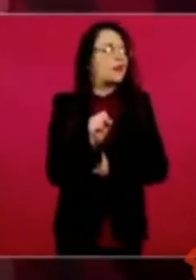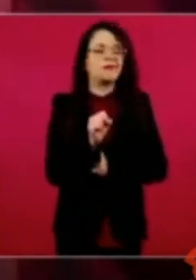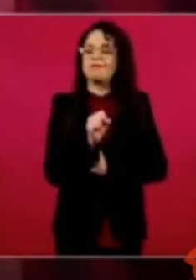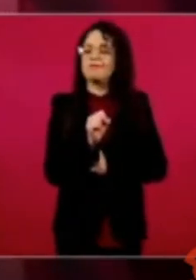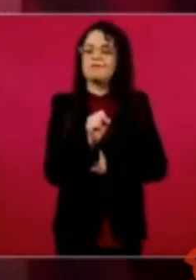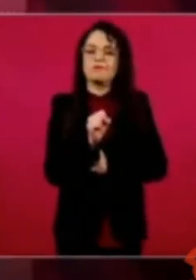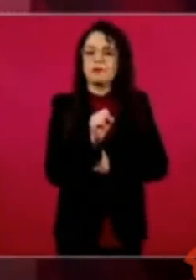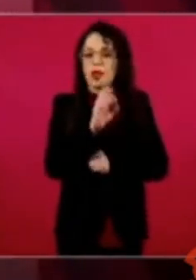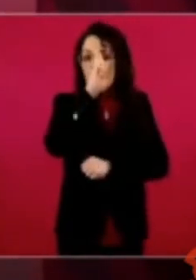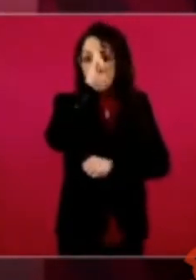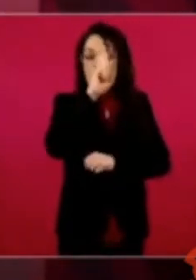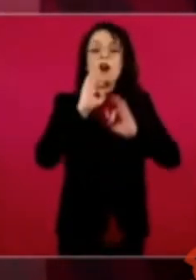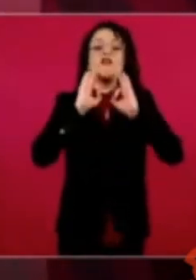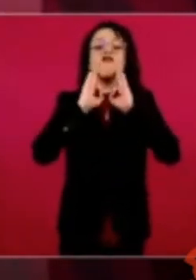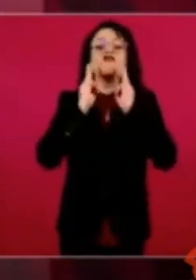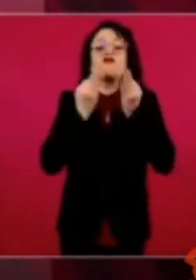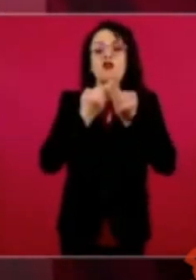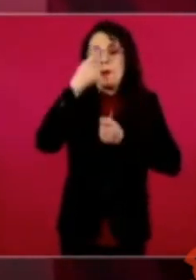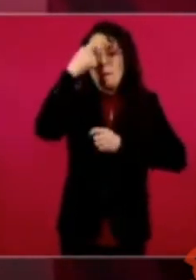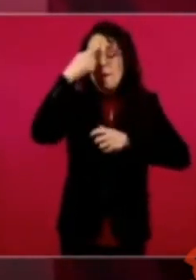la forma y se violaba en el fondo.